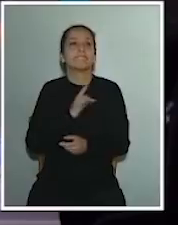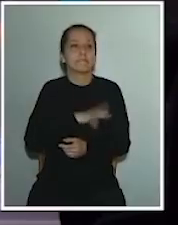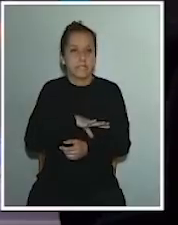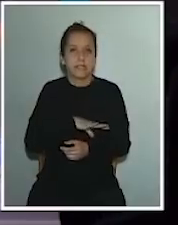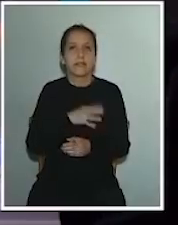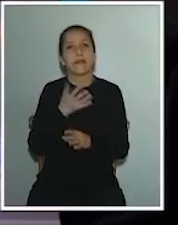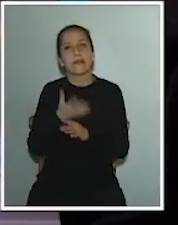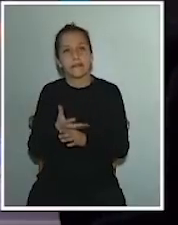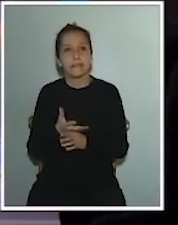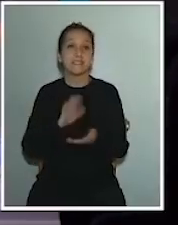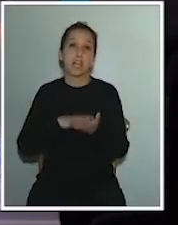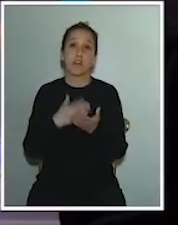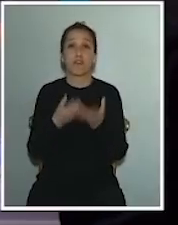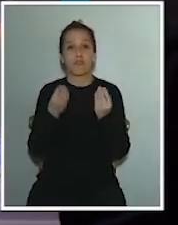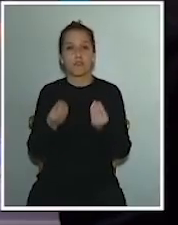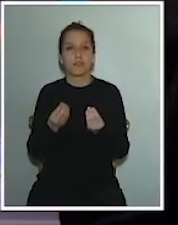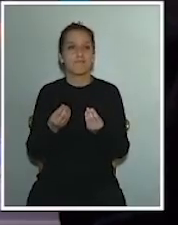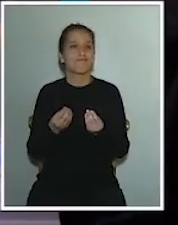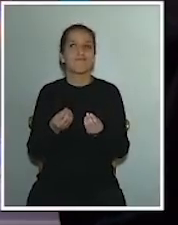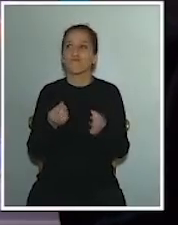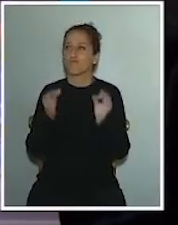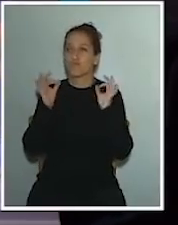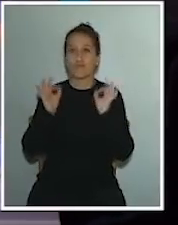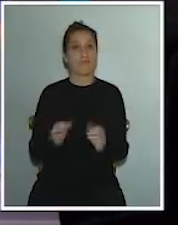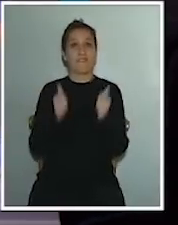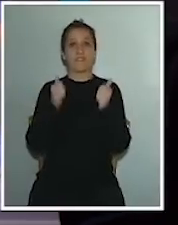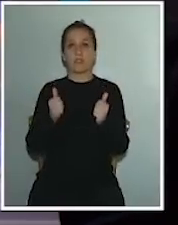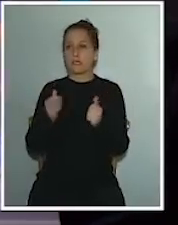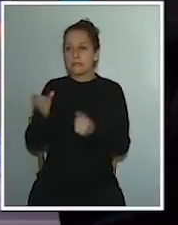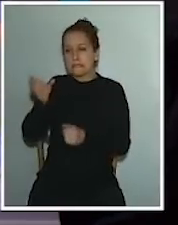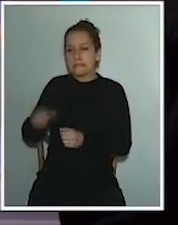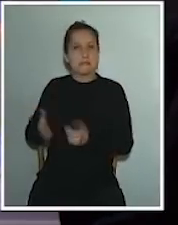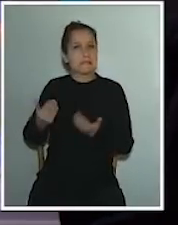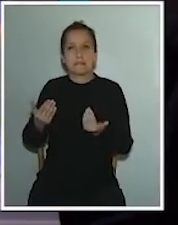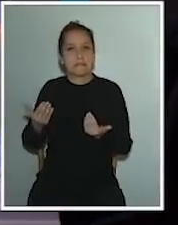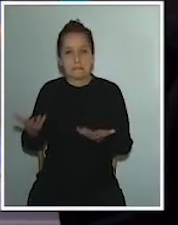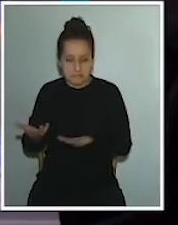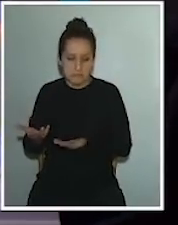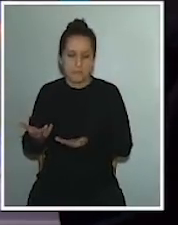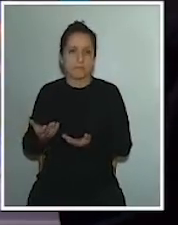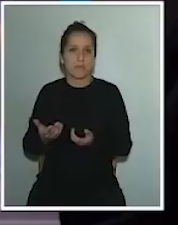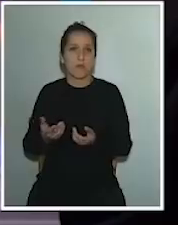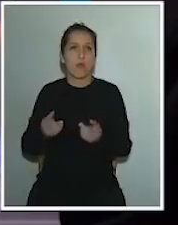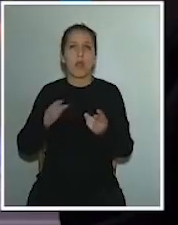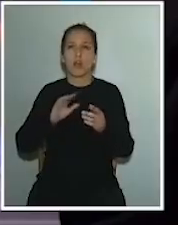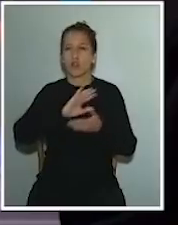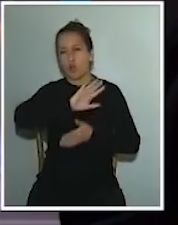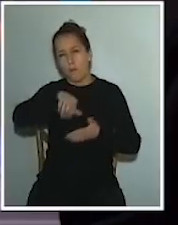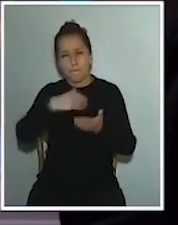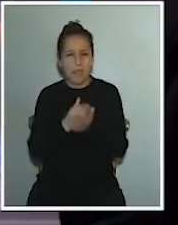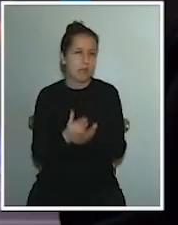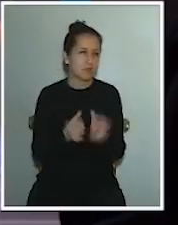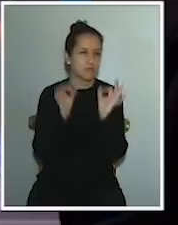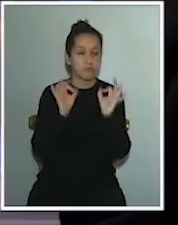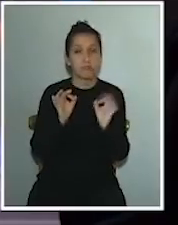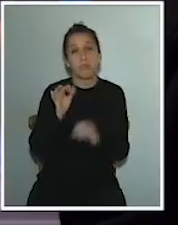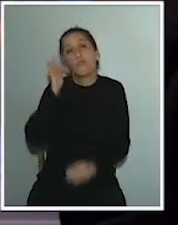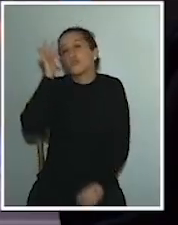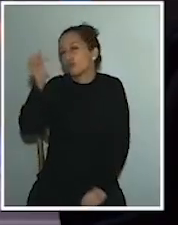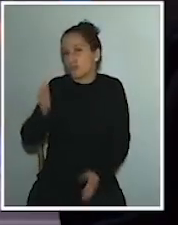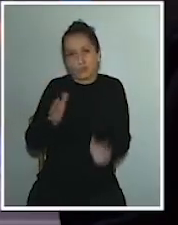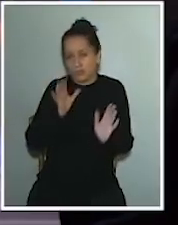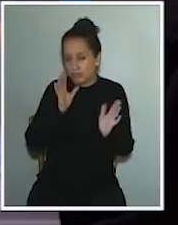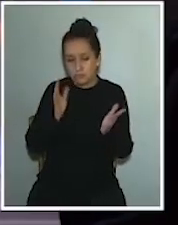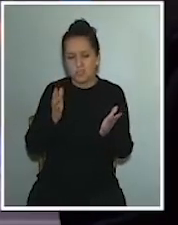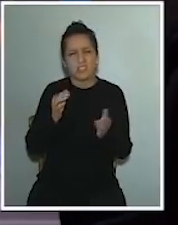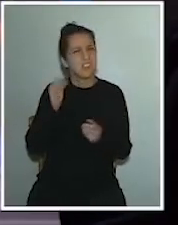buena salud no bastaba para poder atenderlo y no vamos a tener nunca y en eso o quizás en el futuro lo vamos